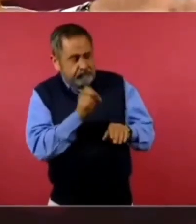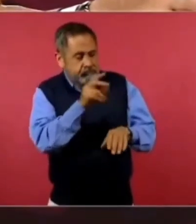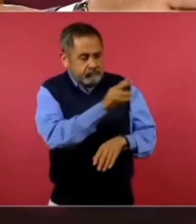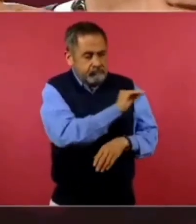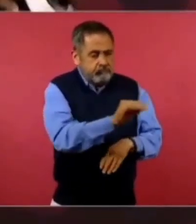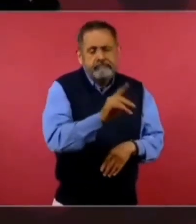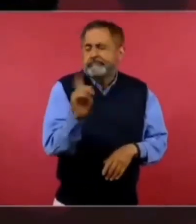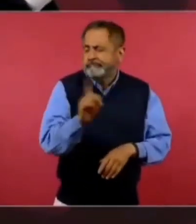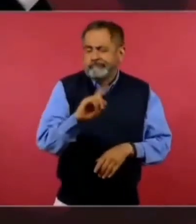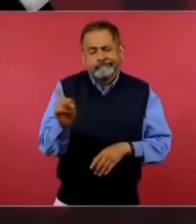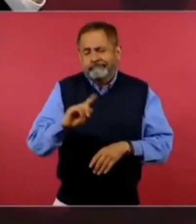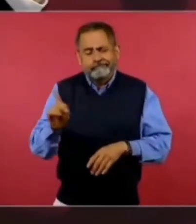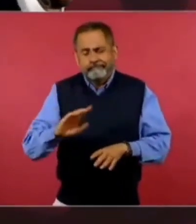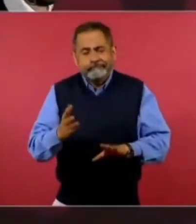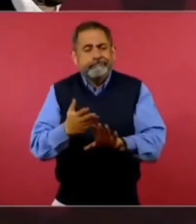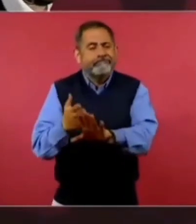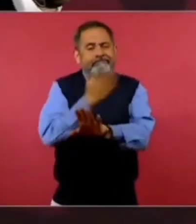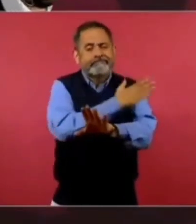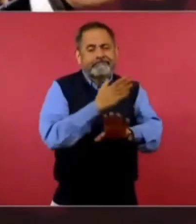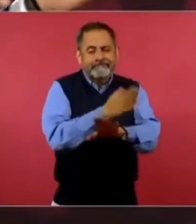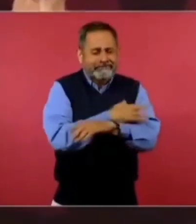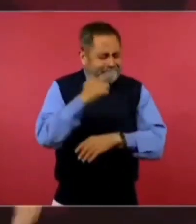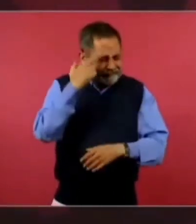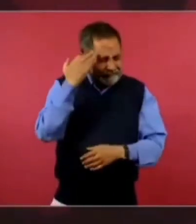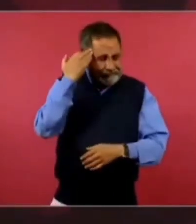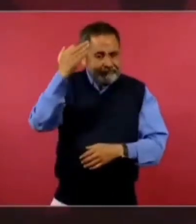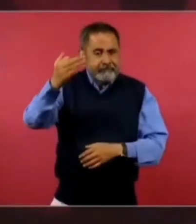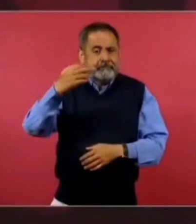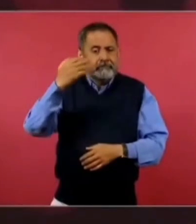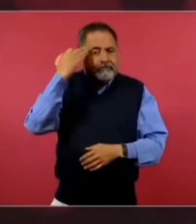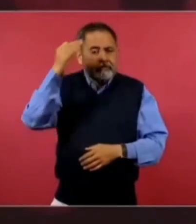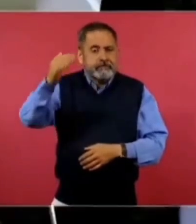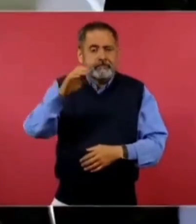de, ¿cómo se llama?, Salinas.